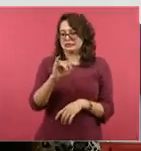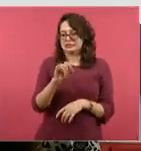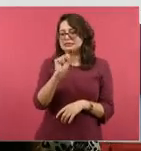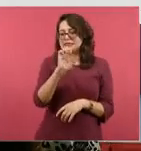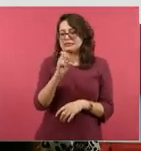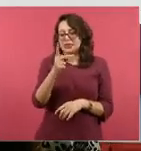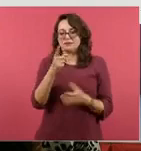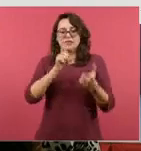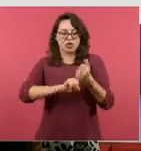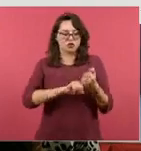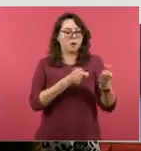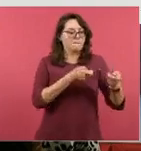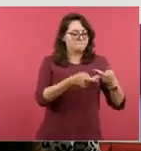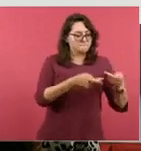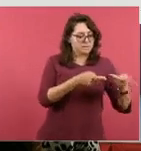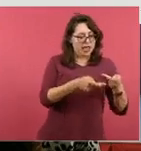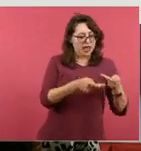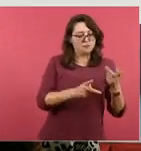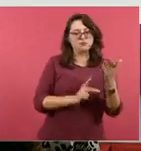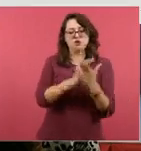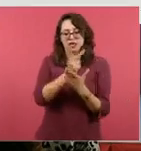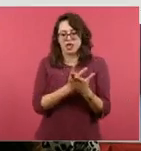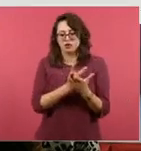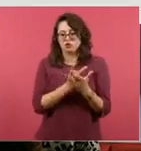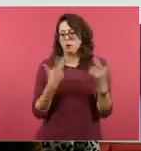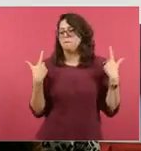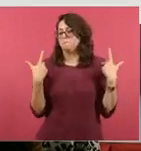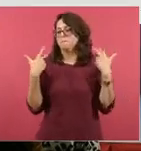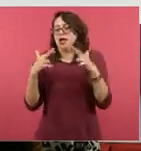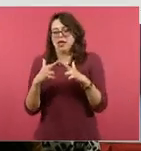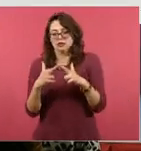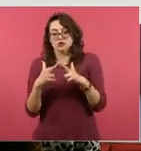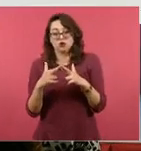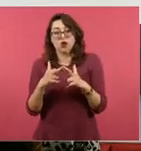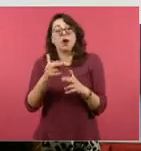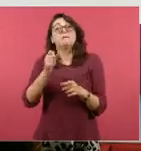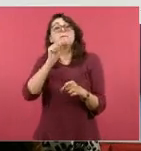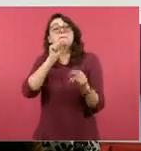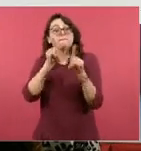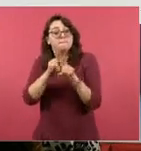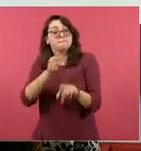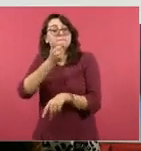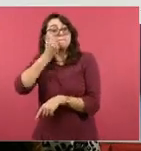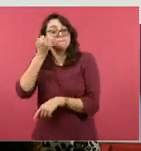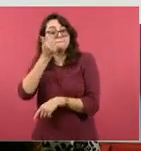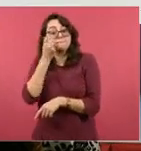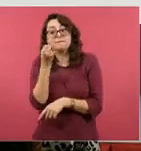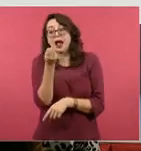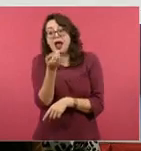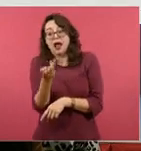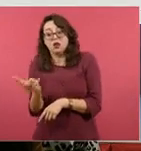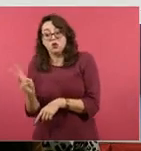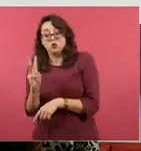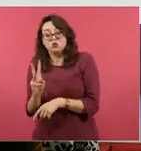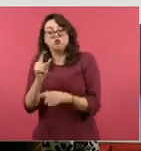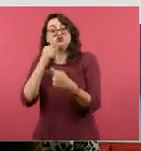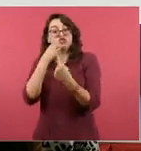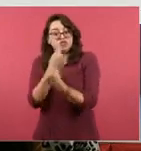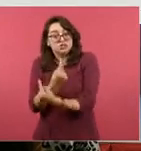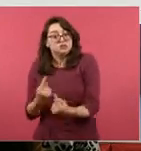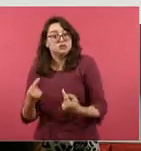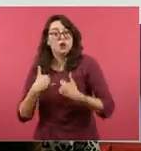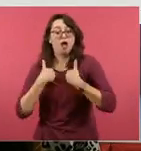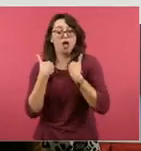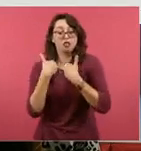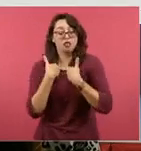hay docentes y docentes en formación, pero también están los estudiantes, los niños, los adolescentes, para el